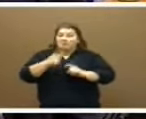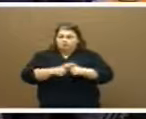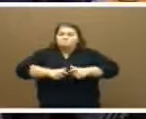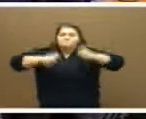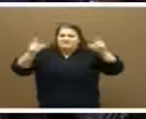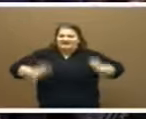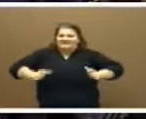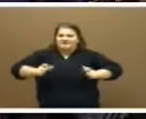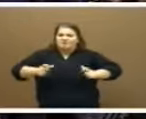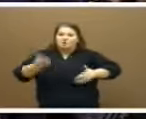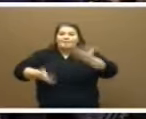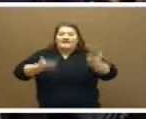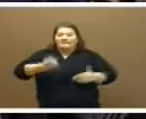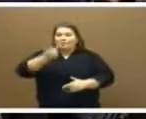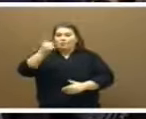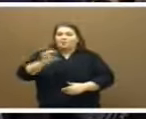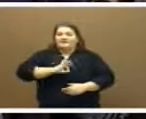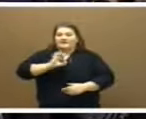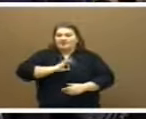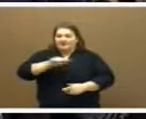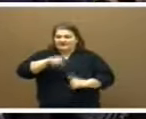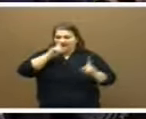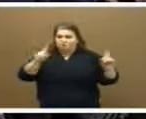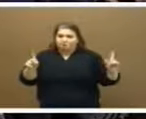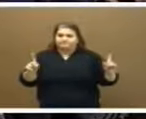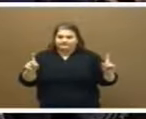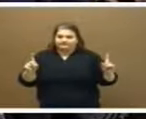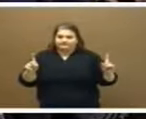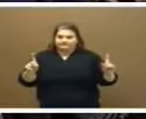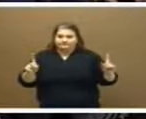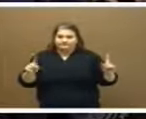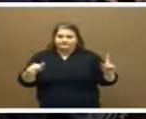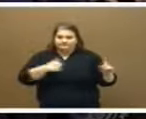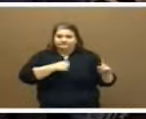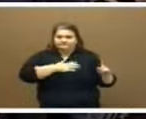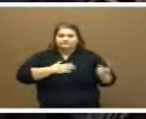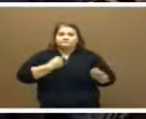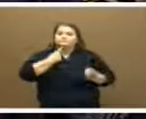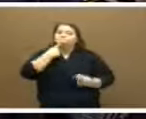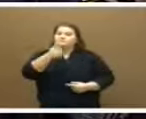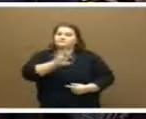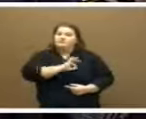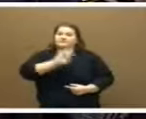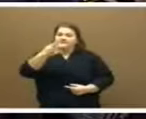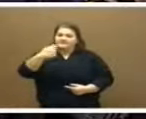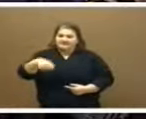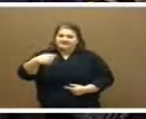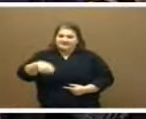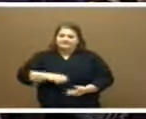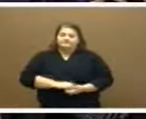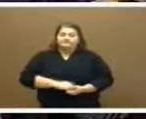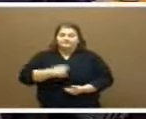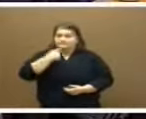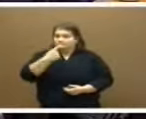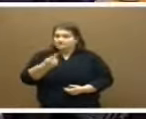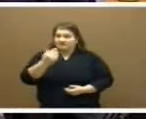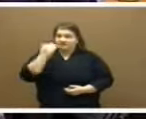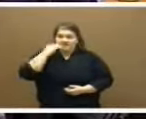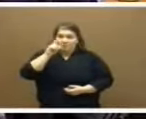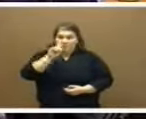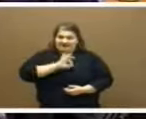había el 1 de enero de este año. Yo quiero manifestarle, señora vicepresidenta, le he dicho desde el